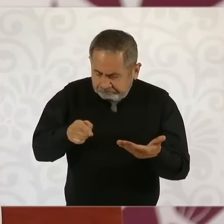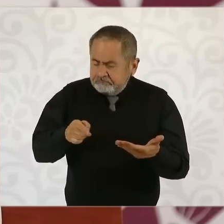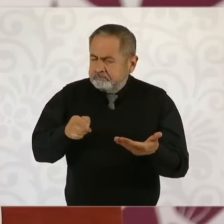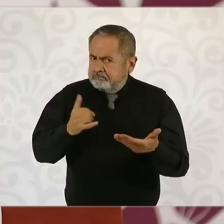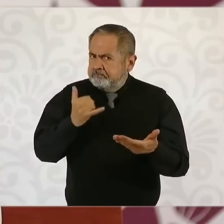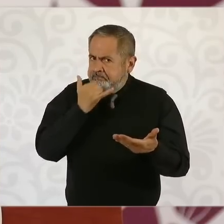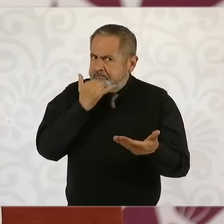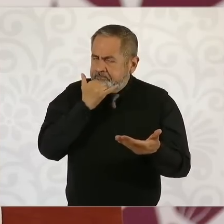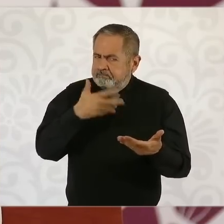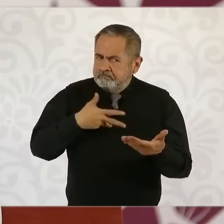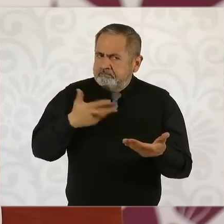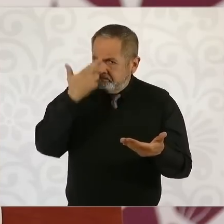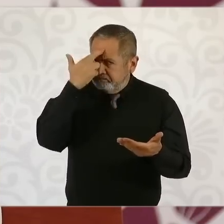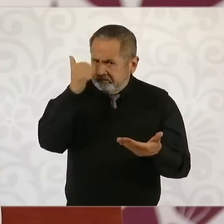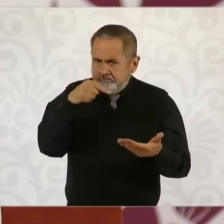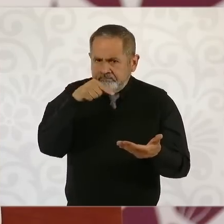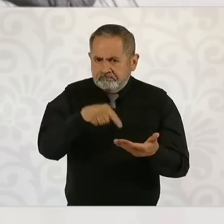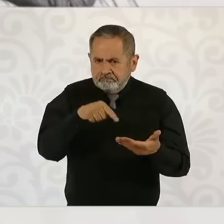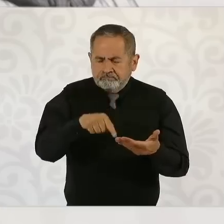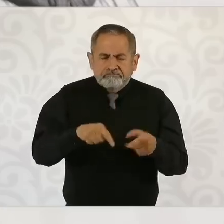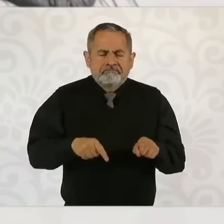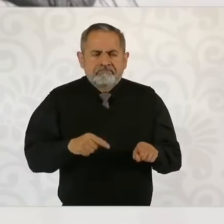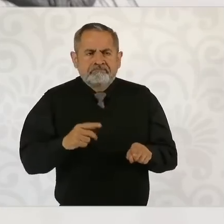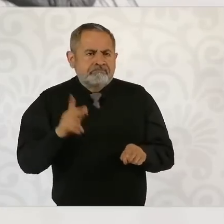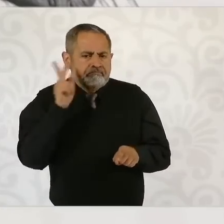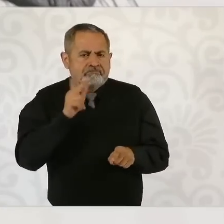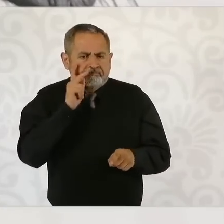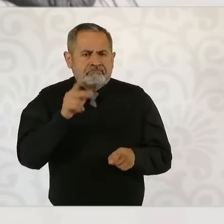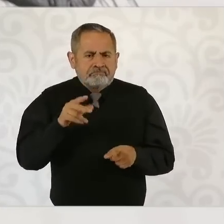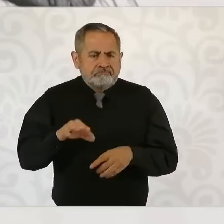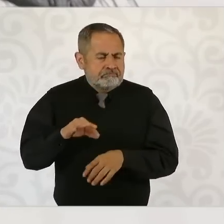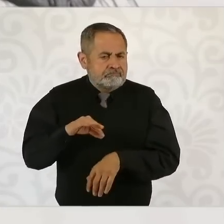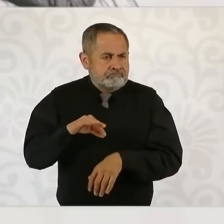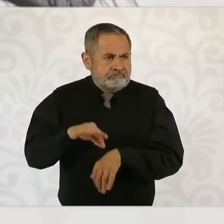duda o presunta